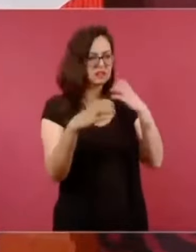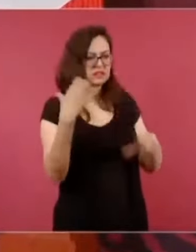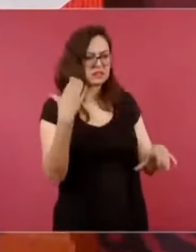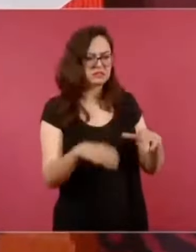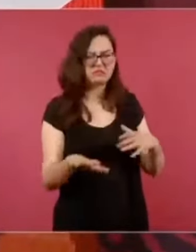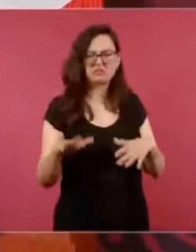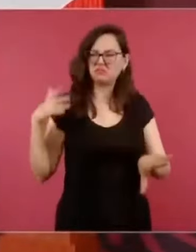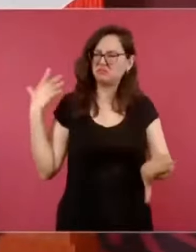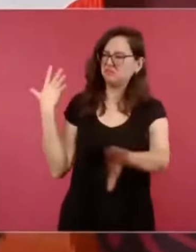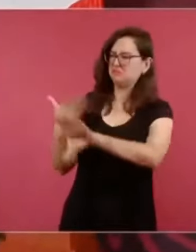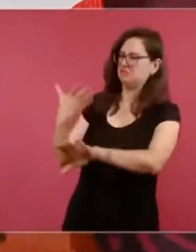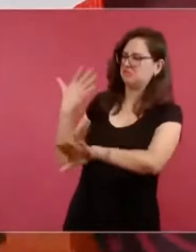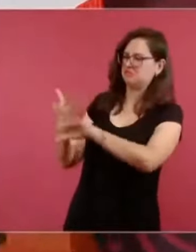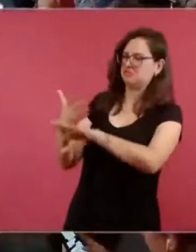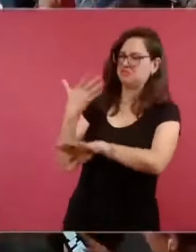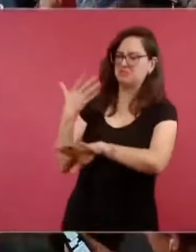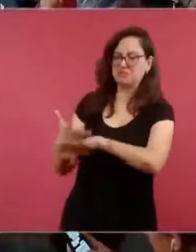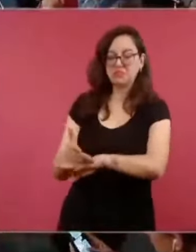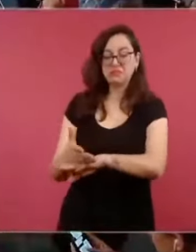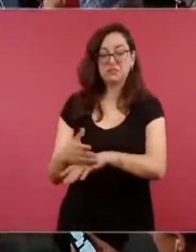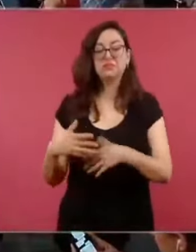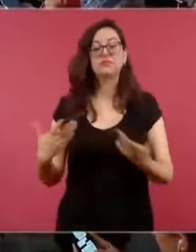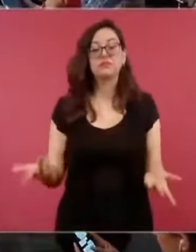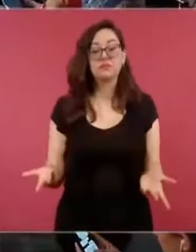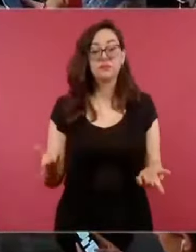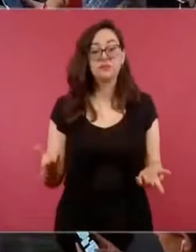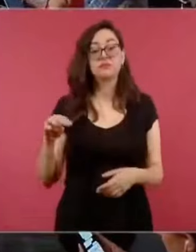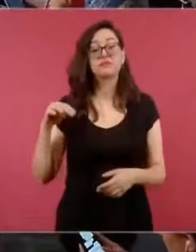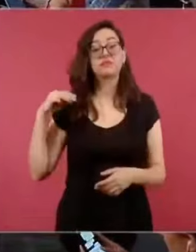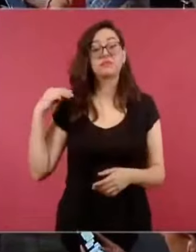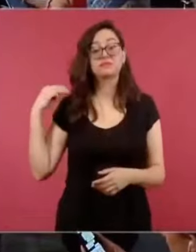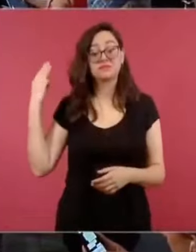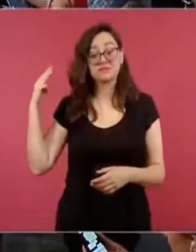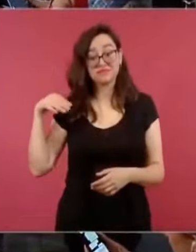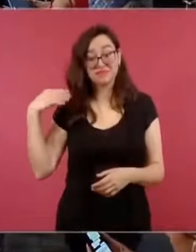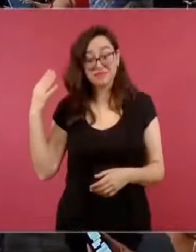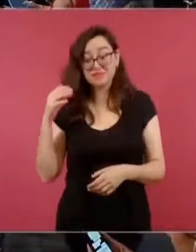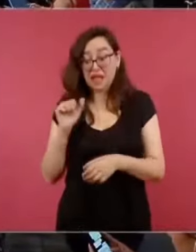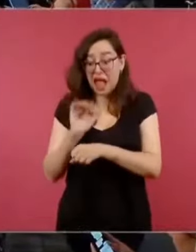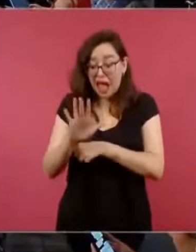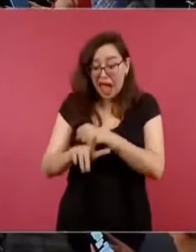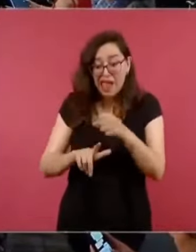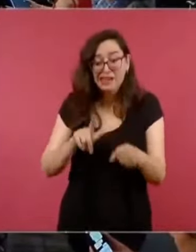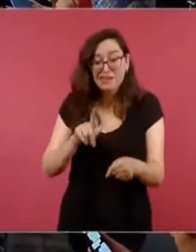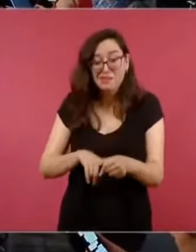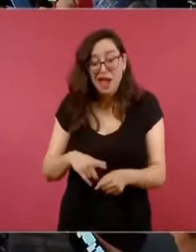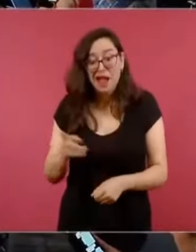sitio digital de noticias Animal Político, Animal Político